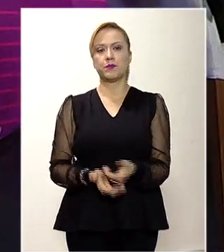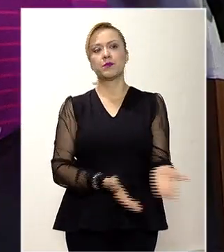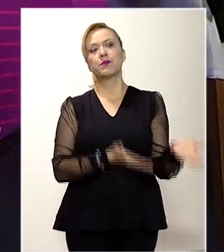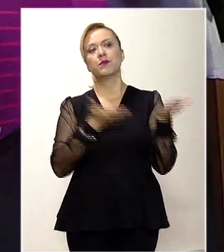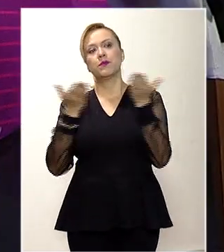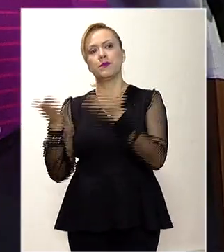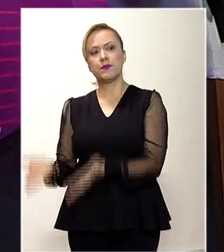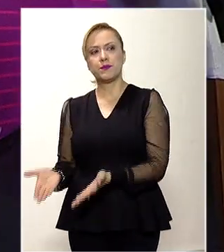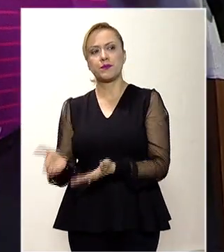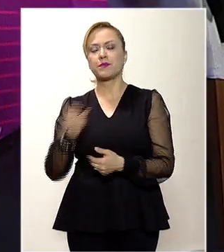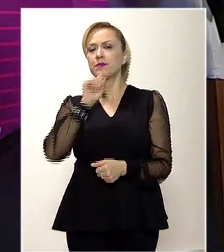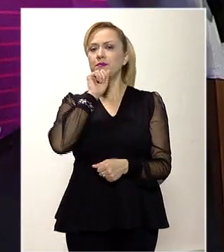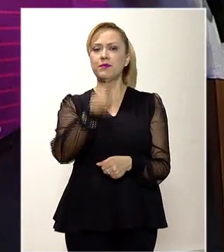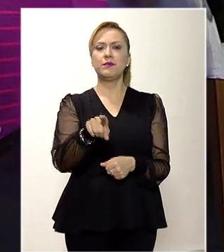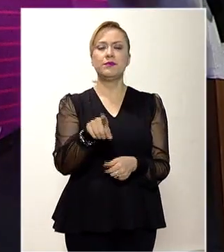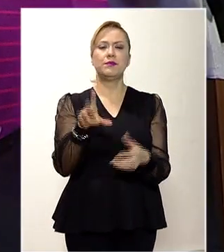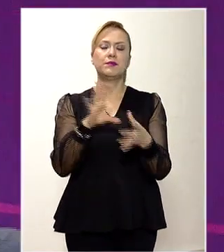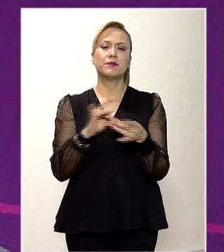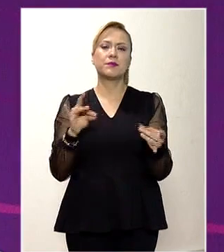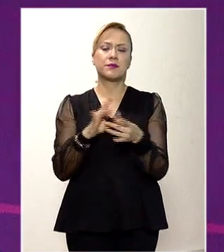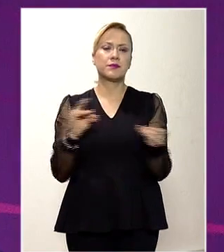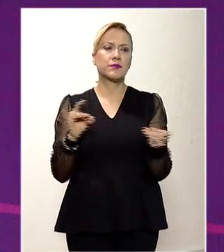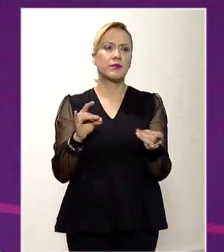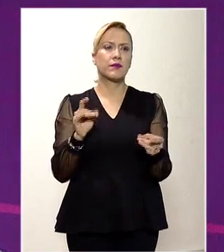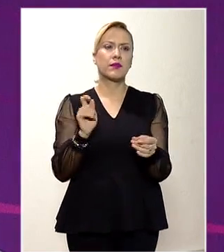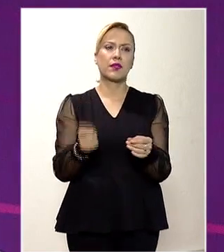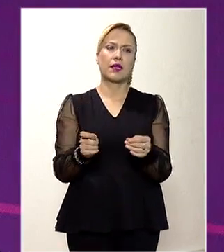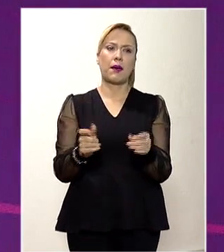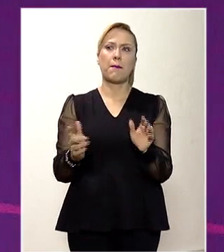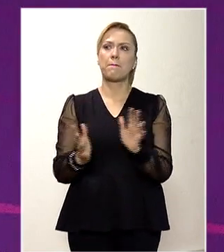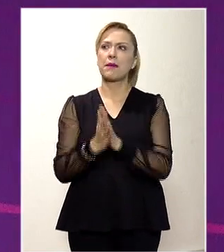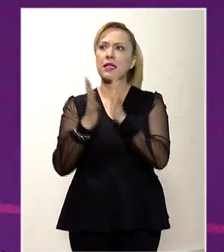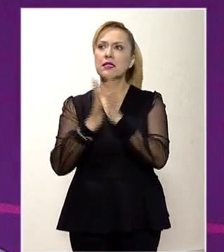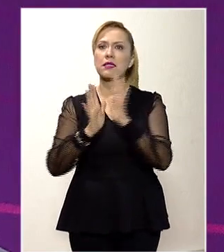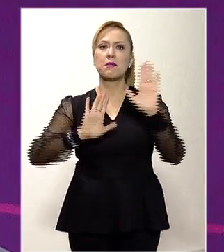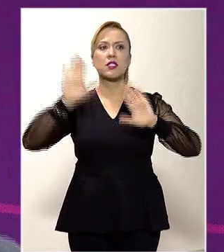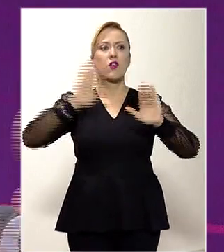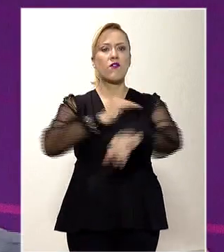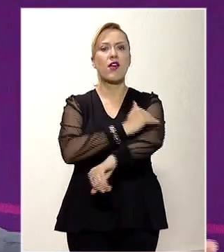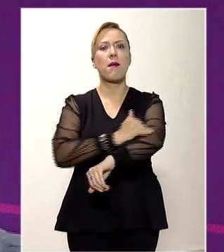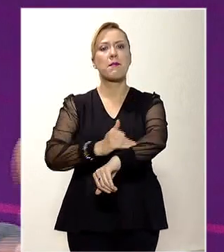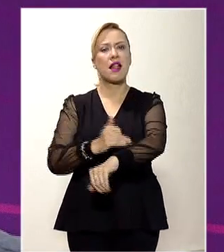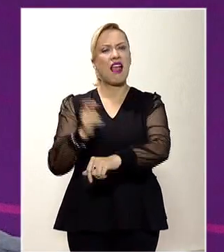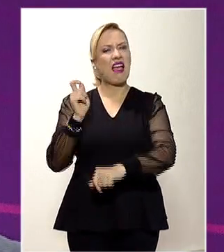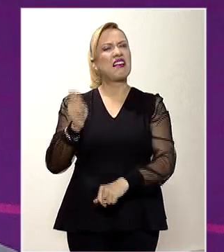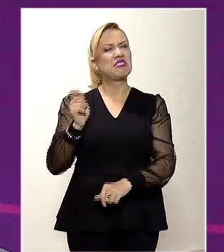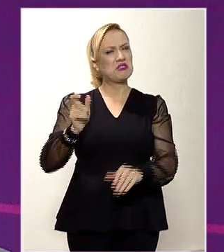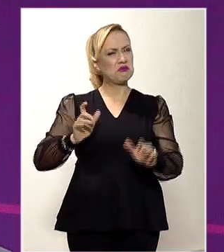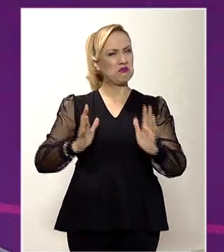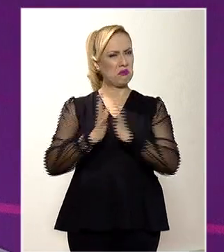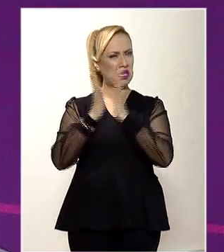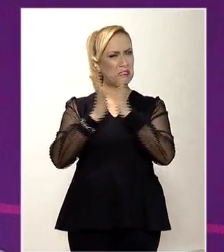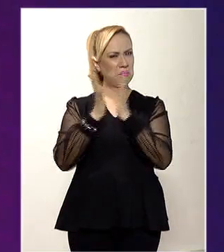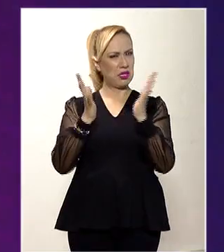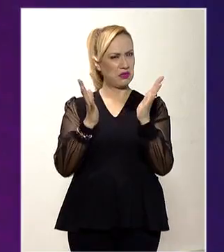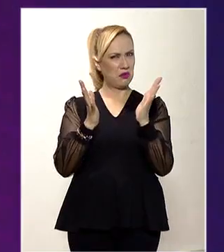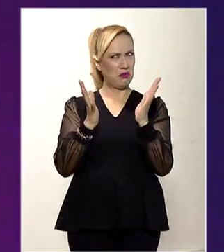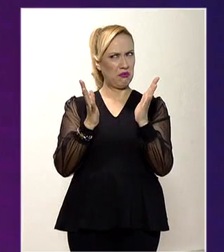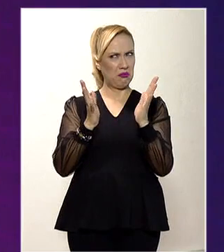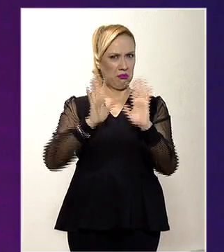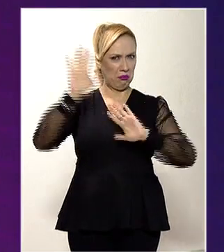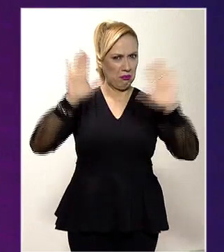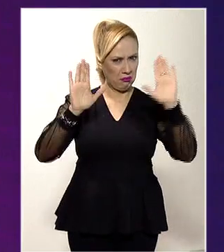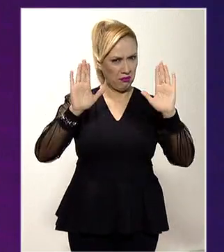los principios hablan sobre la participación, algo mencionamos sobre la participación de las familias. ¿A qué se refiere? ¿Por qué es importante la